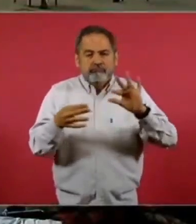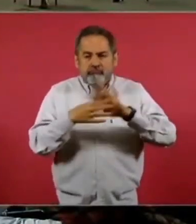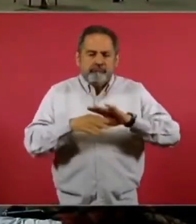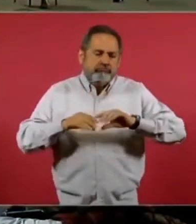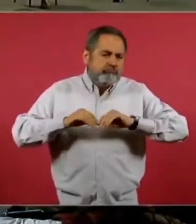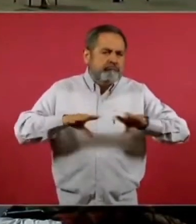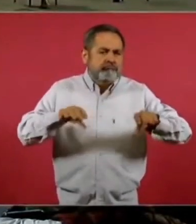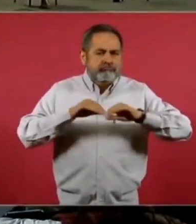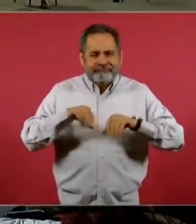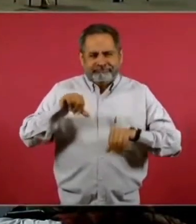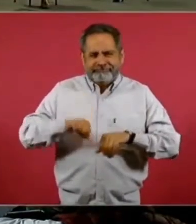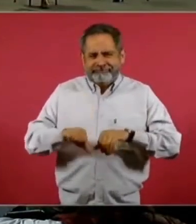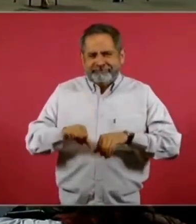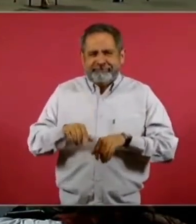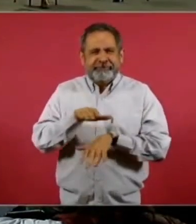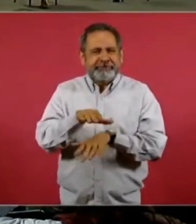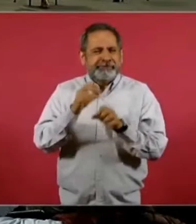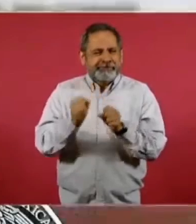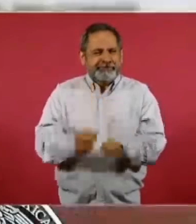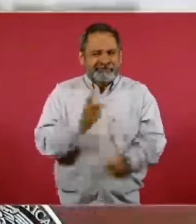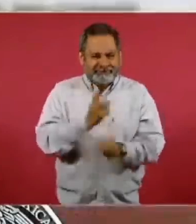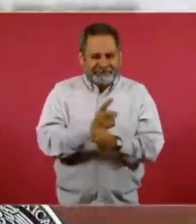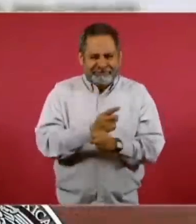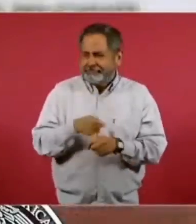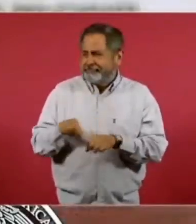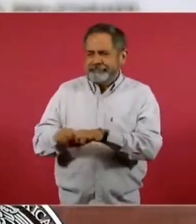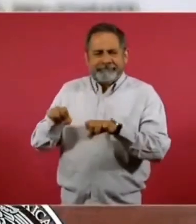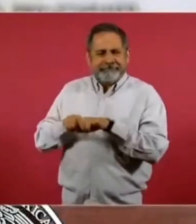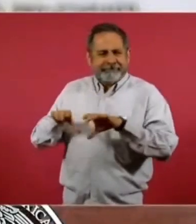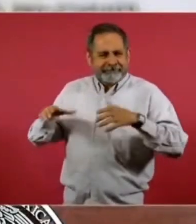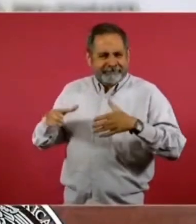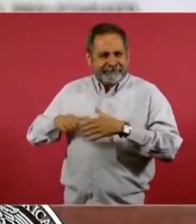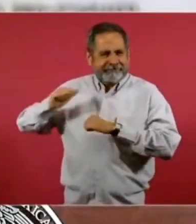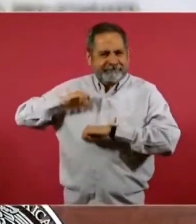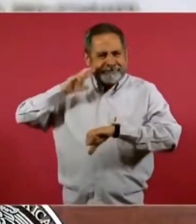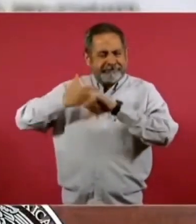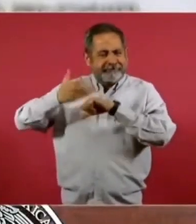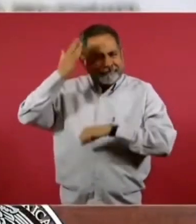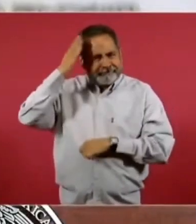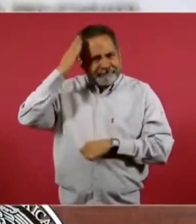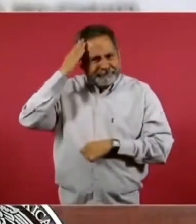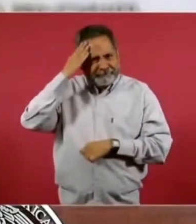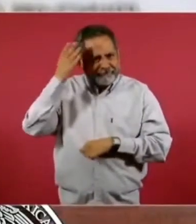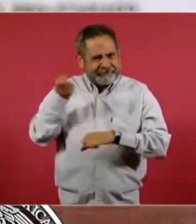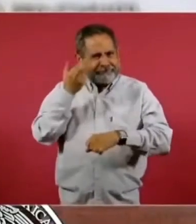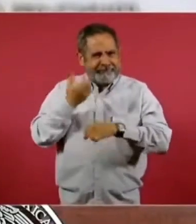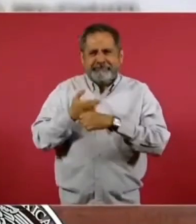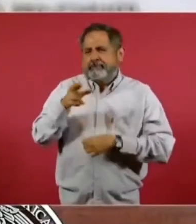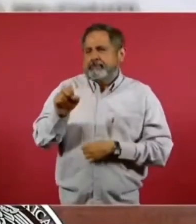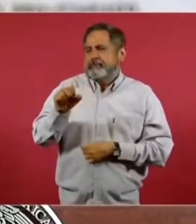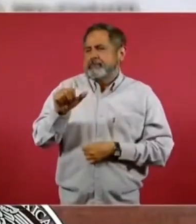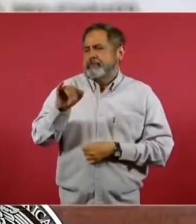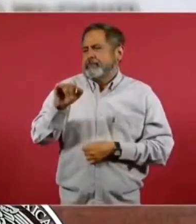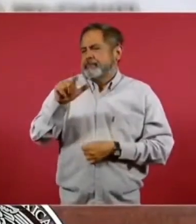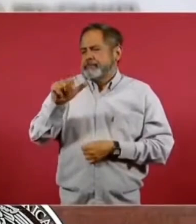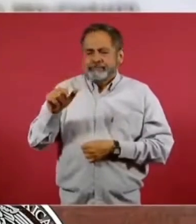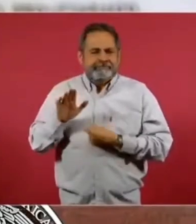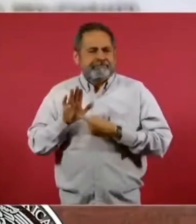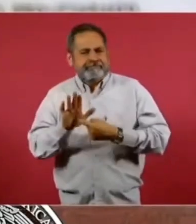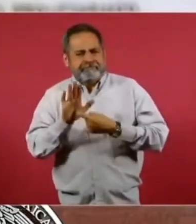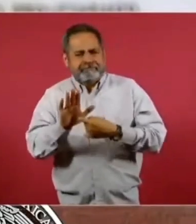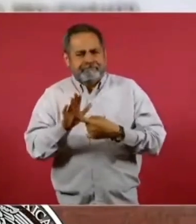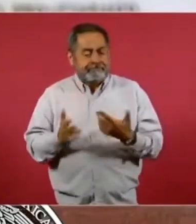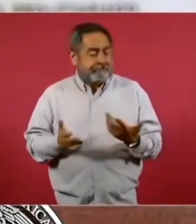de seguridad por el equipo que encabeza la secretaria Rosa Isela, pues